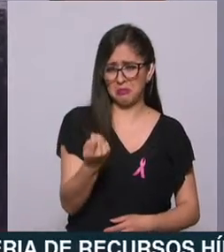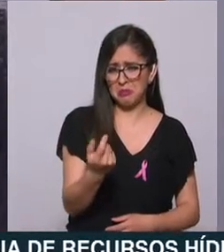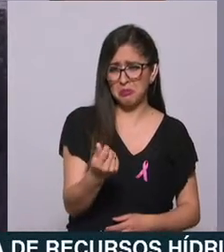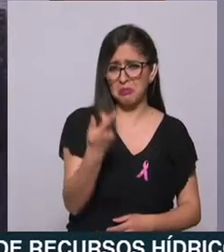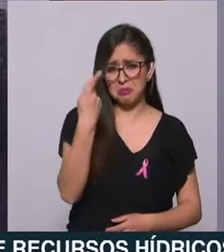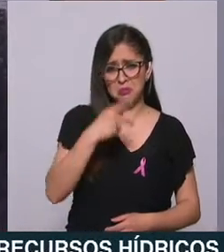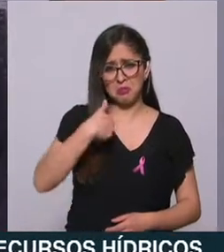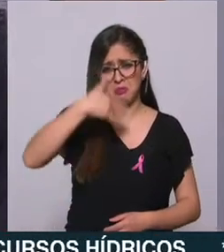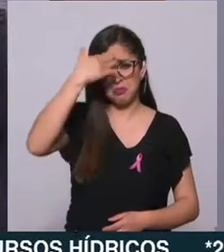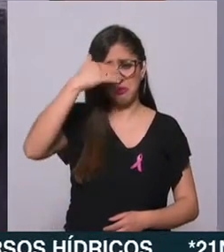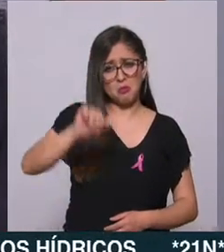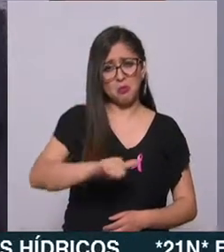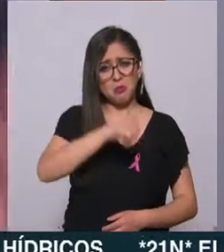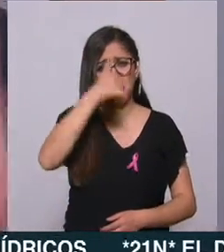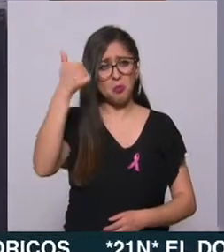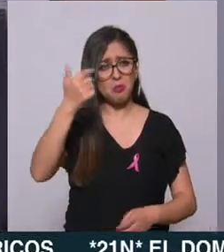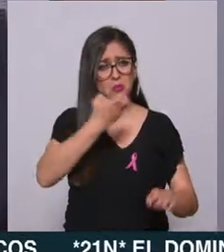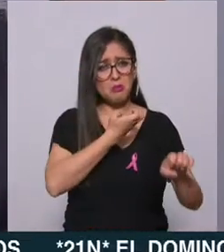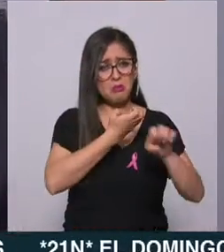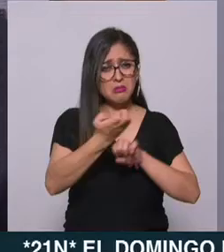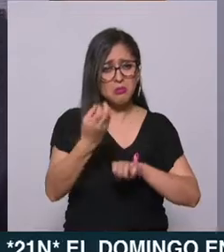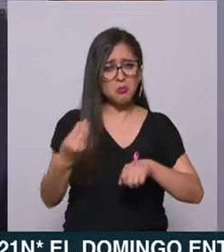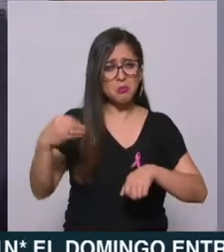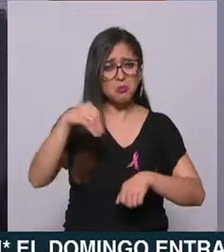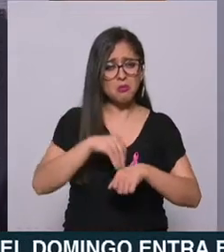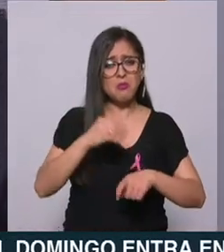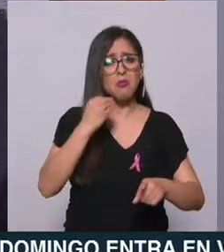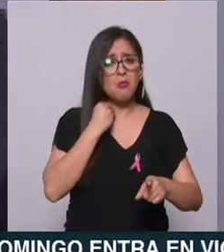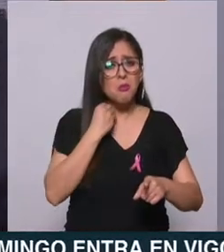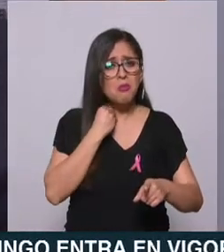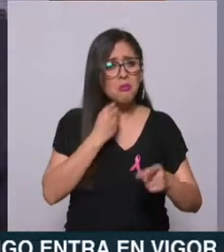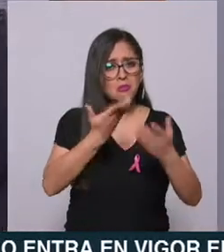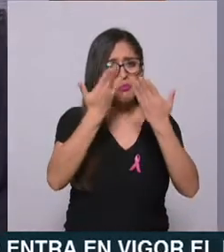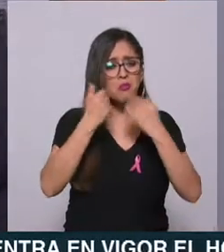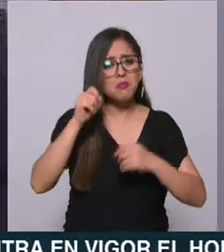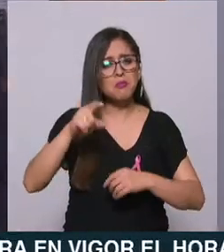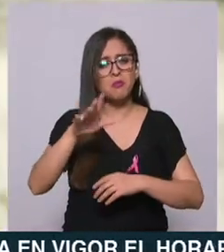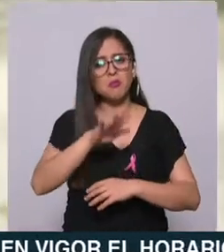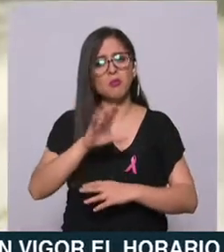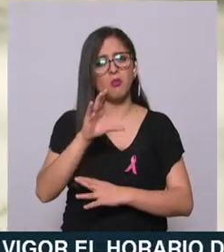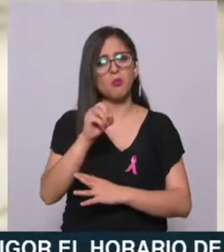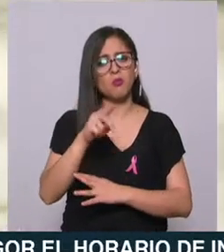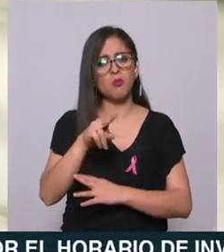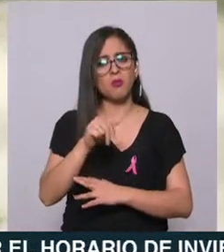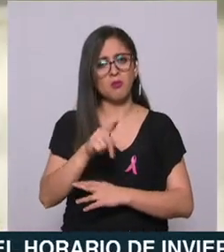que yo sepa, ningún otro estado tiene abogados en adición a los que tienen los consulados.